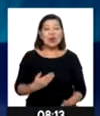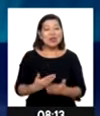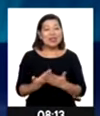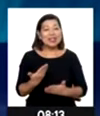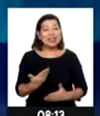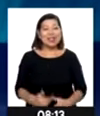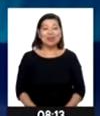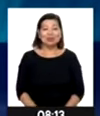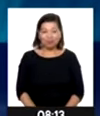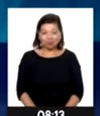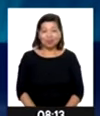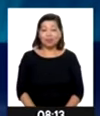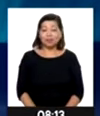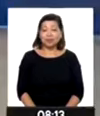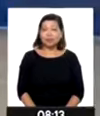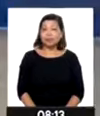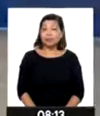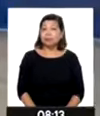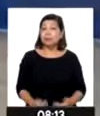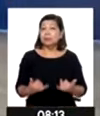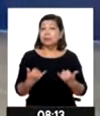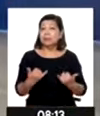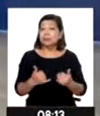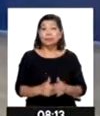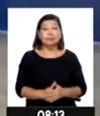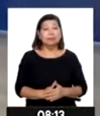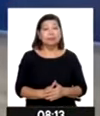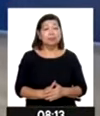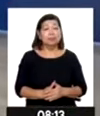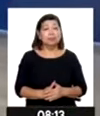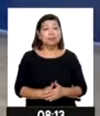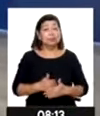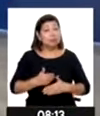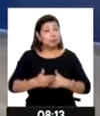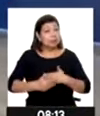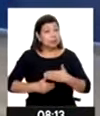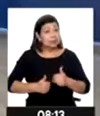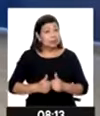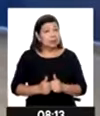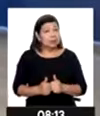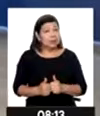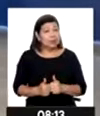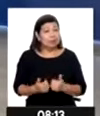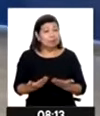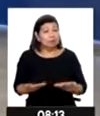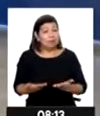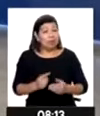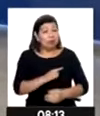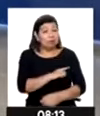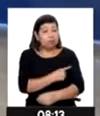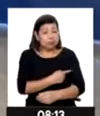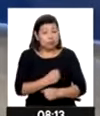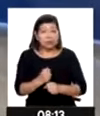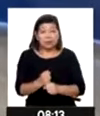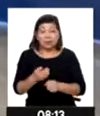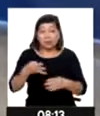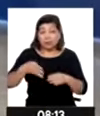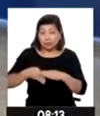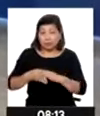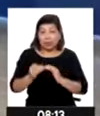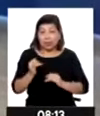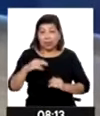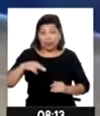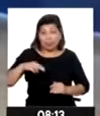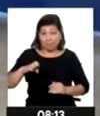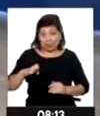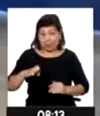Jorge. Bueno, gracias. Tenemos entendido que se está llevando adelante una política de fortalecimiento del sistema penitenciario en nuestro